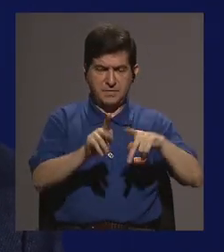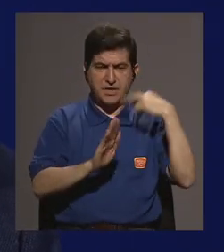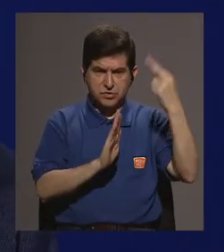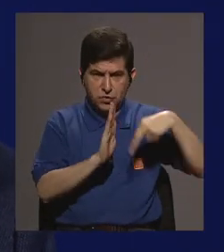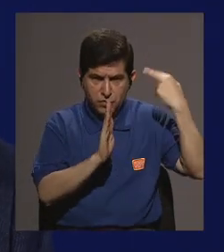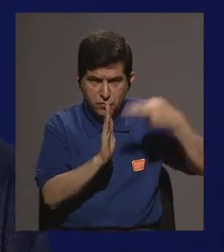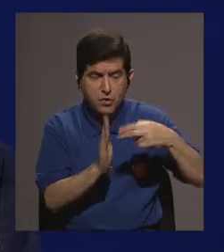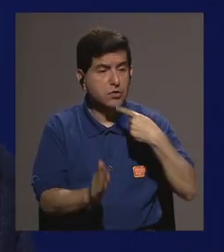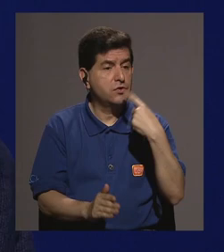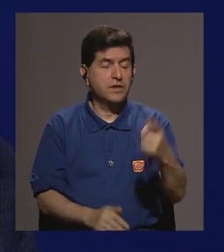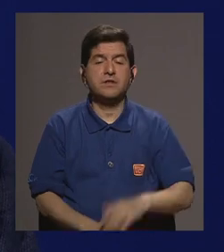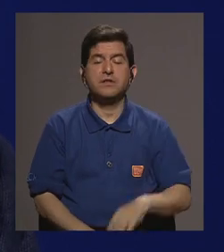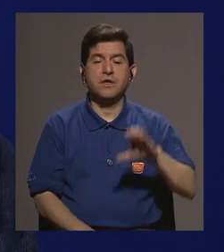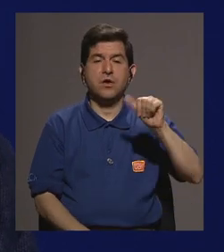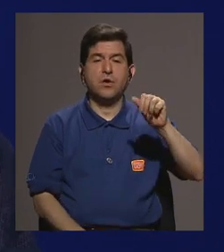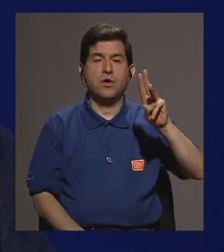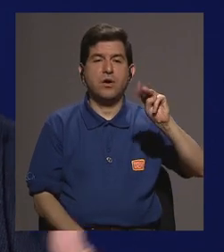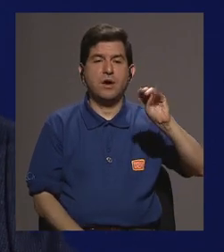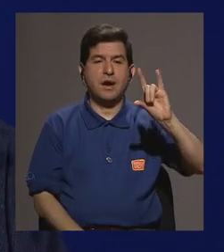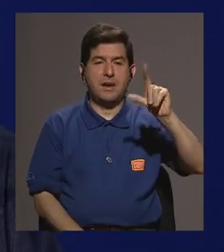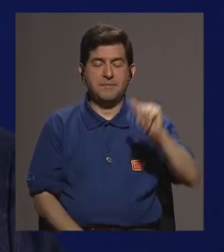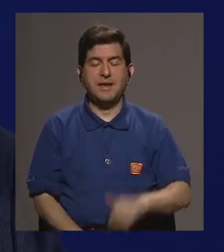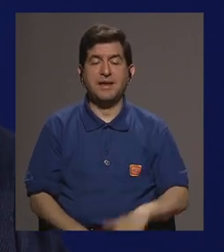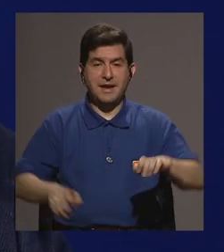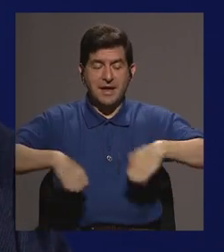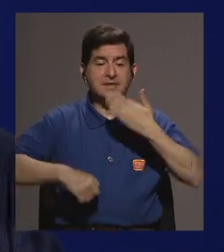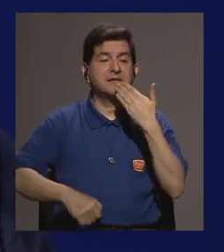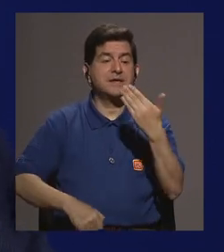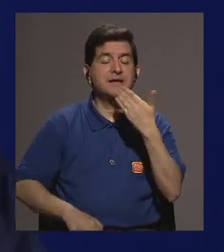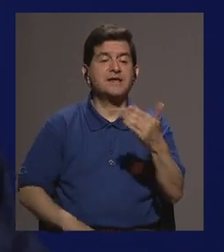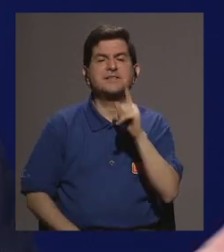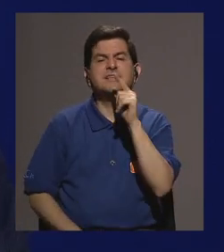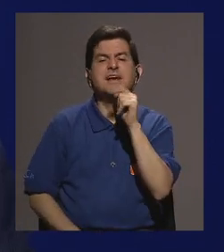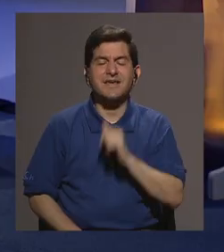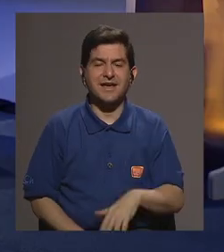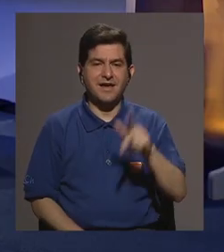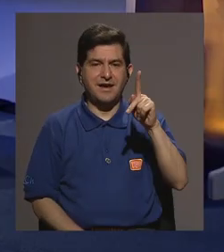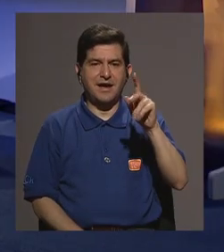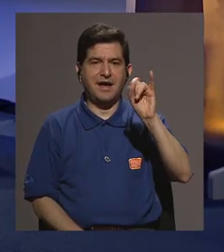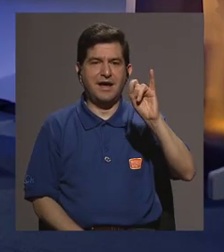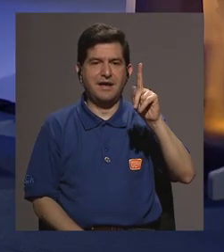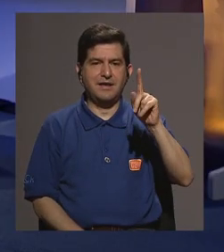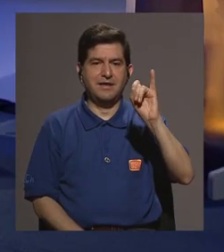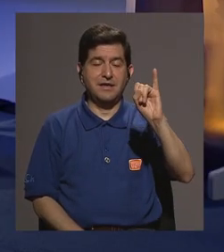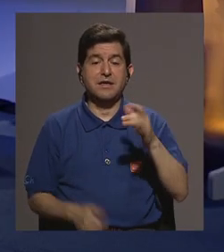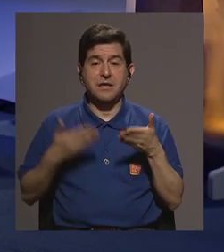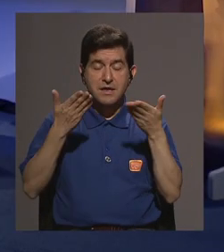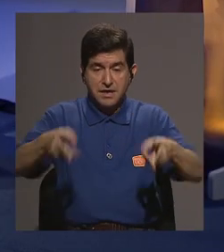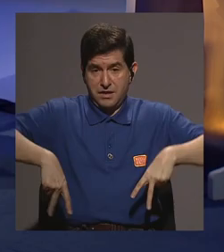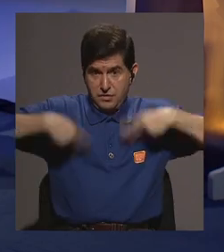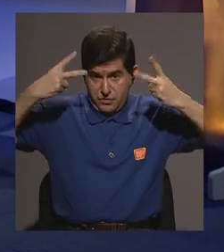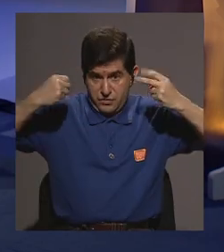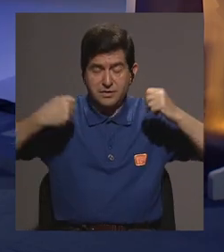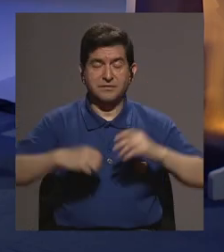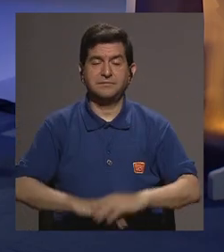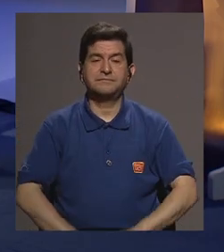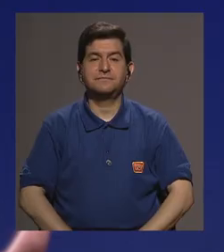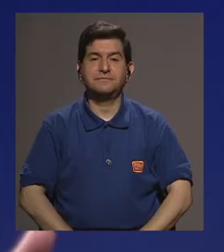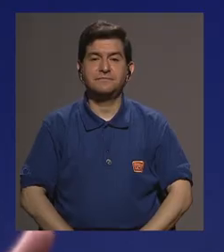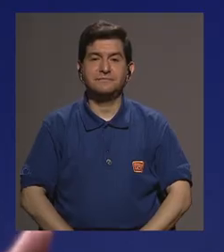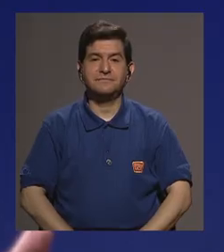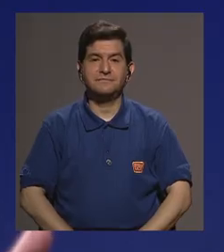creamos el personaje yo lo que le digo a la gente es que camila el personaje existe gracias a aquí que porque lo hizo vivir